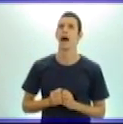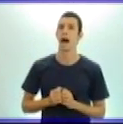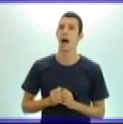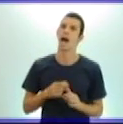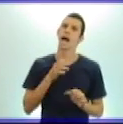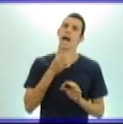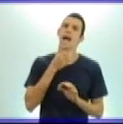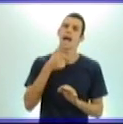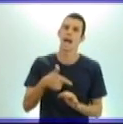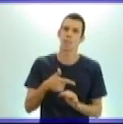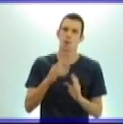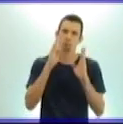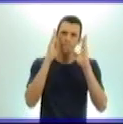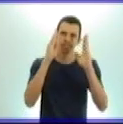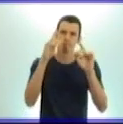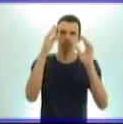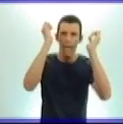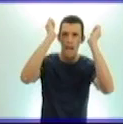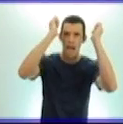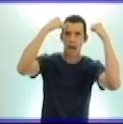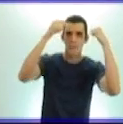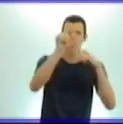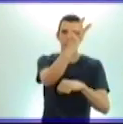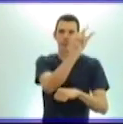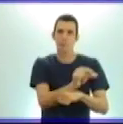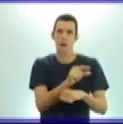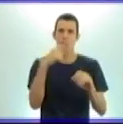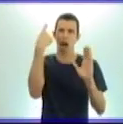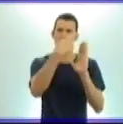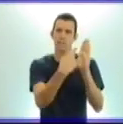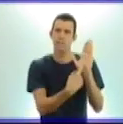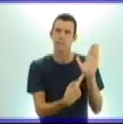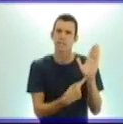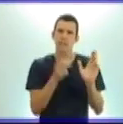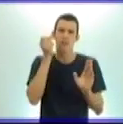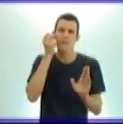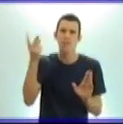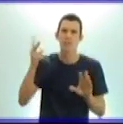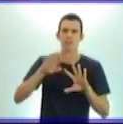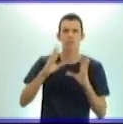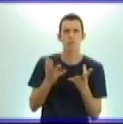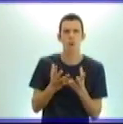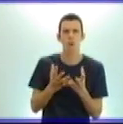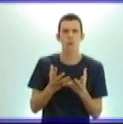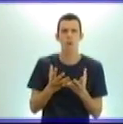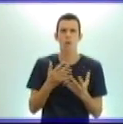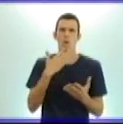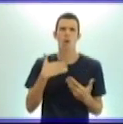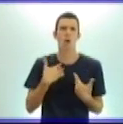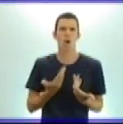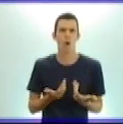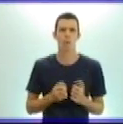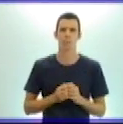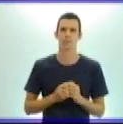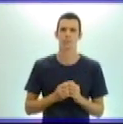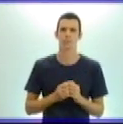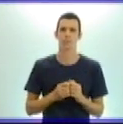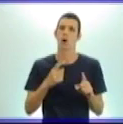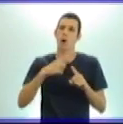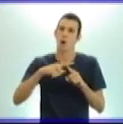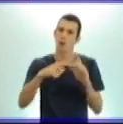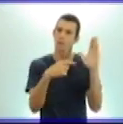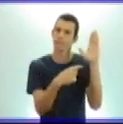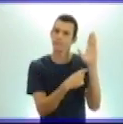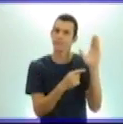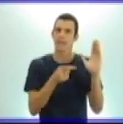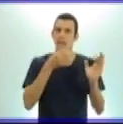Cienfuegos Gorriarán y se describen las batallas ocurridas durante la invasión y